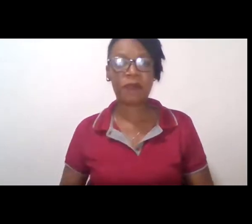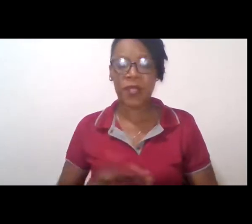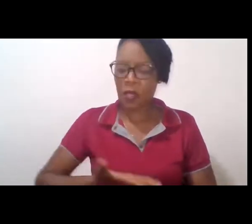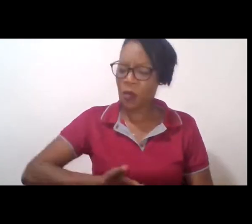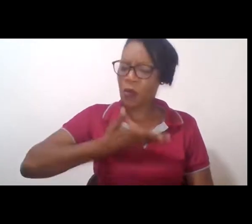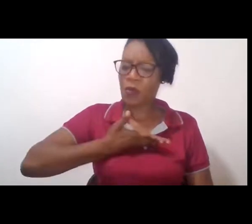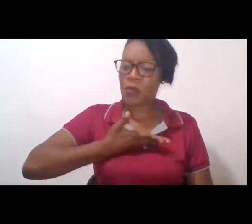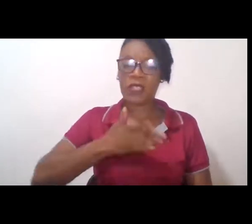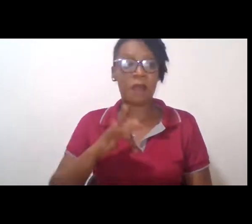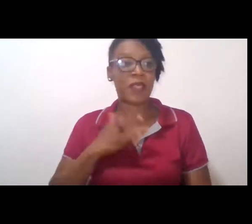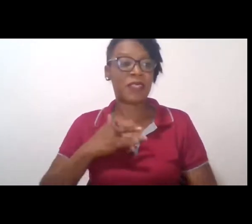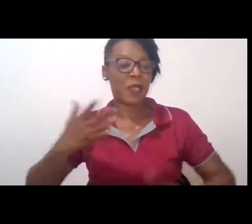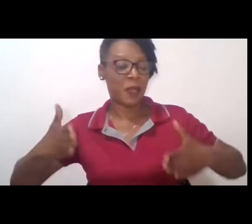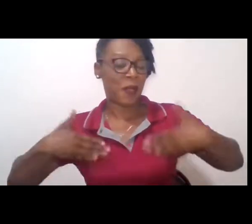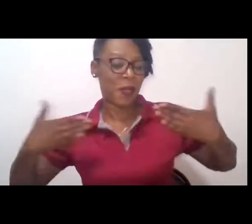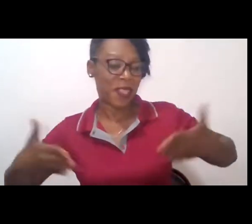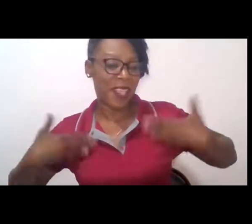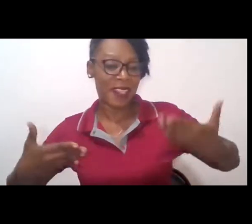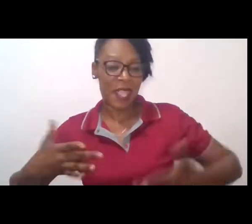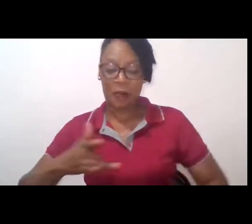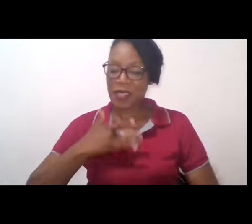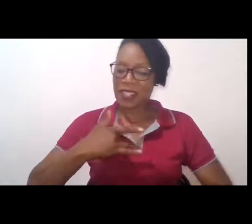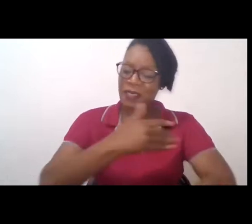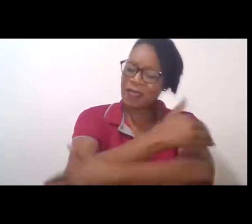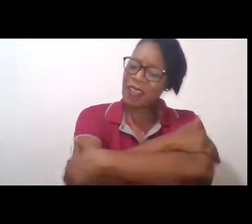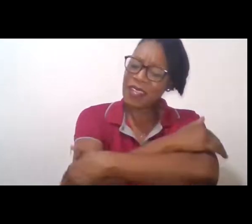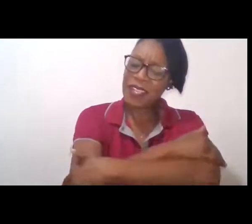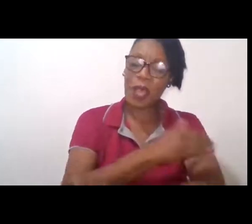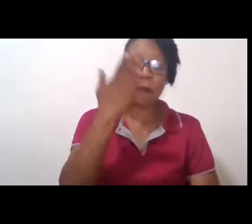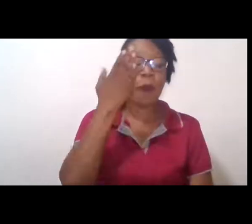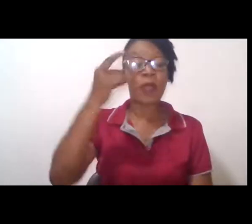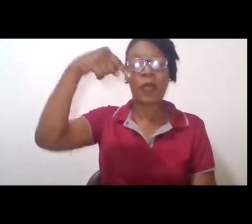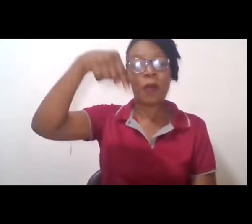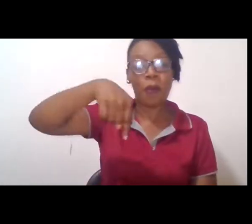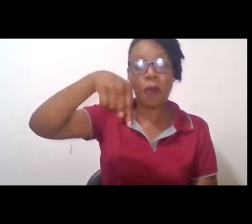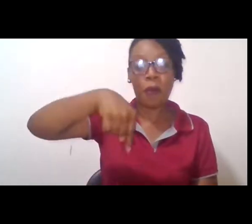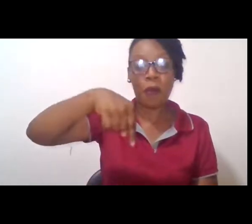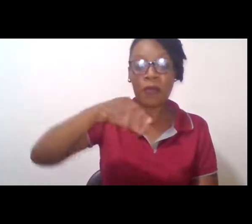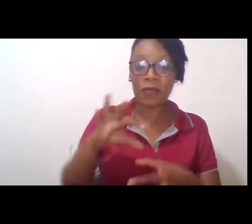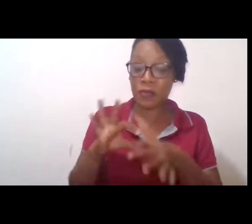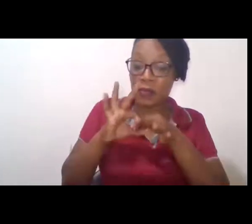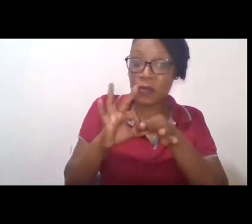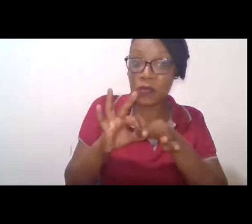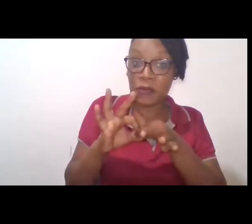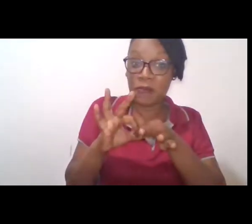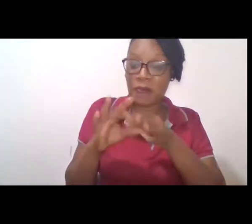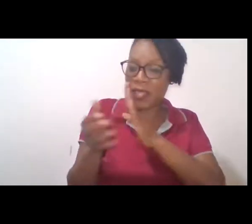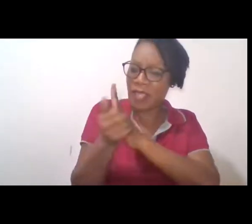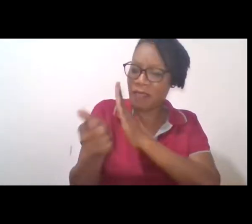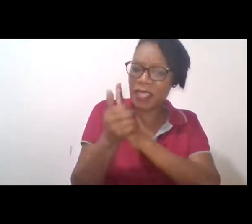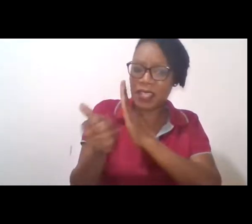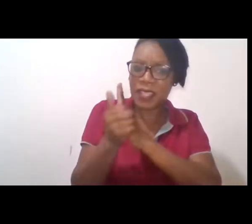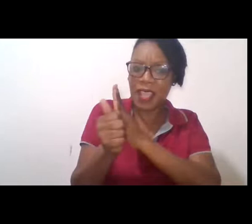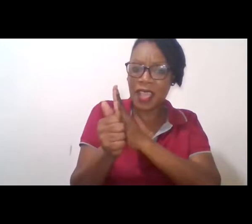orgullosa, me siento contenta, me siento abrazada, porque hoy se unió el talento